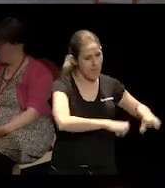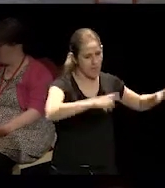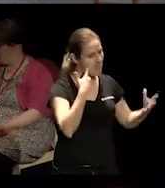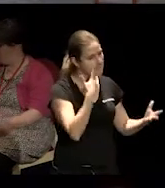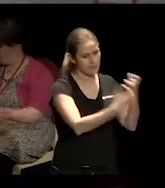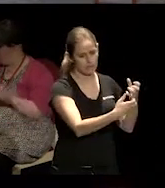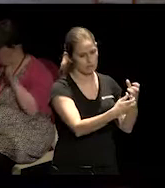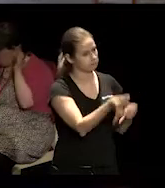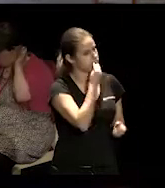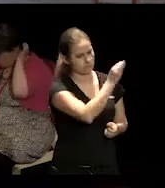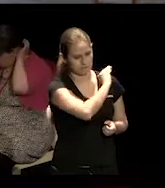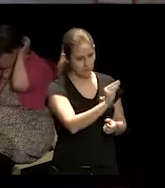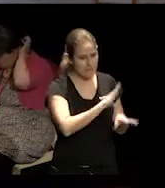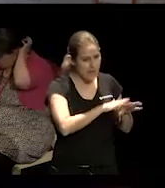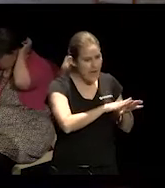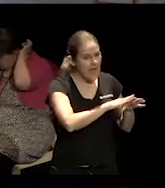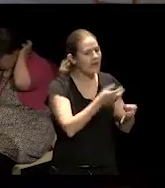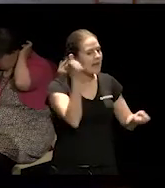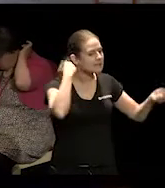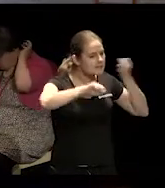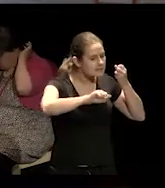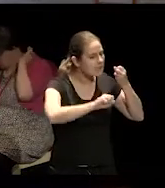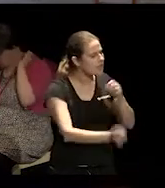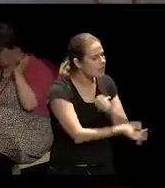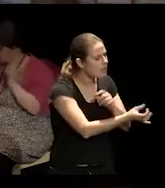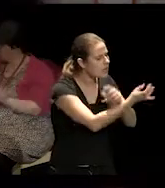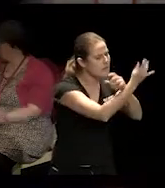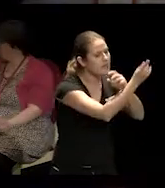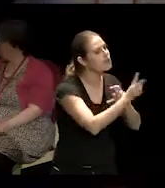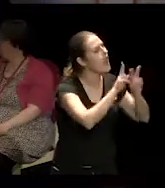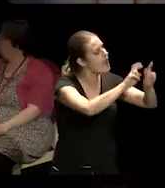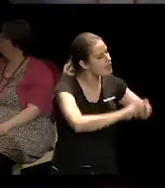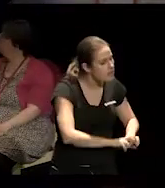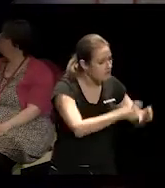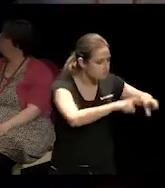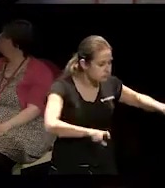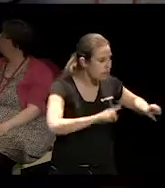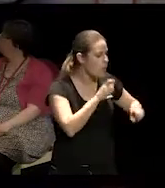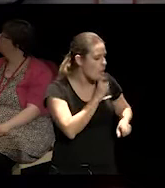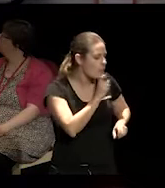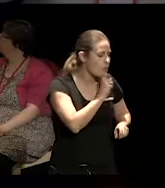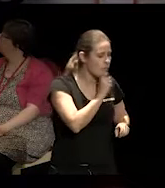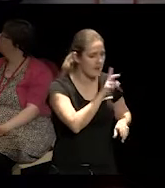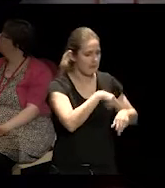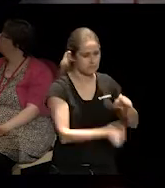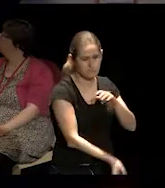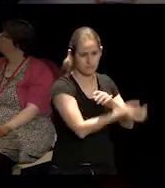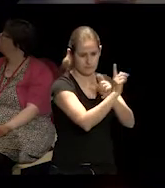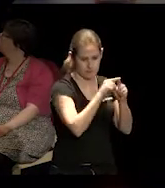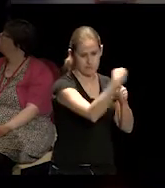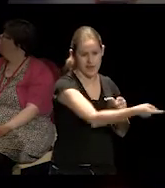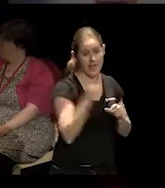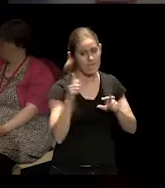que construye, que crea y que analiza también el espectáculo. Aquí tenemos una fotografía de uno de los